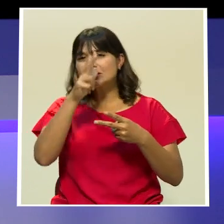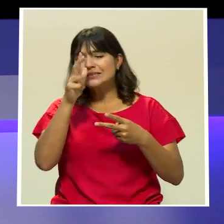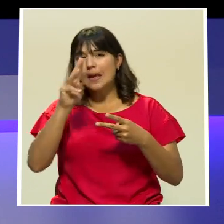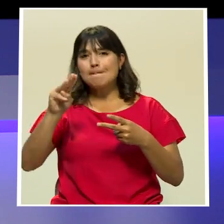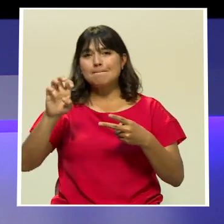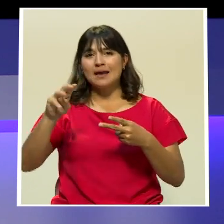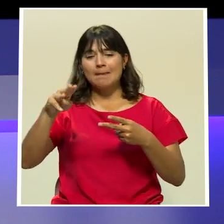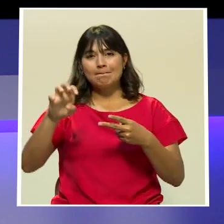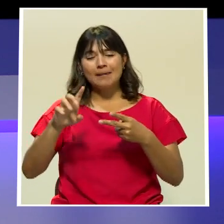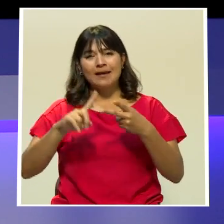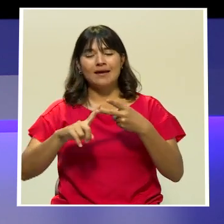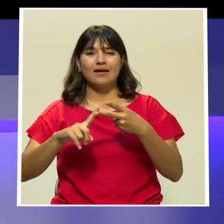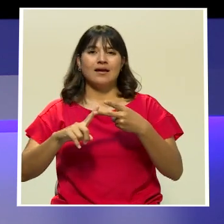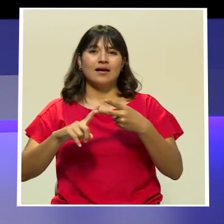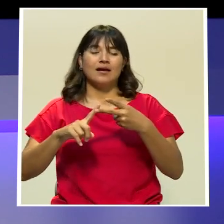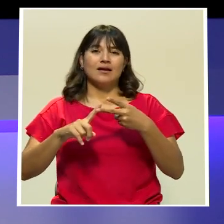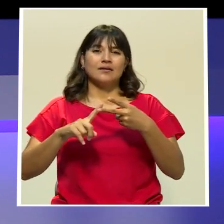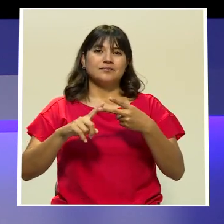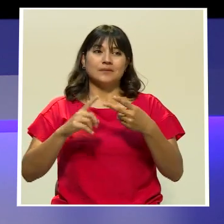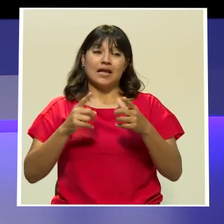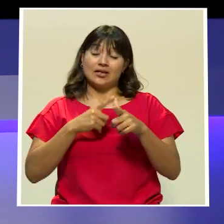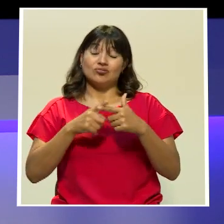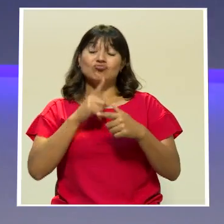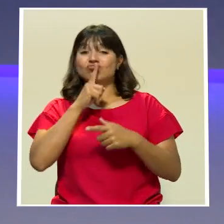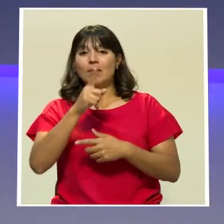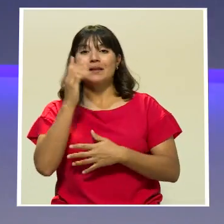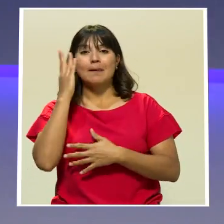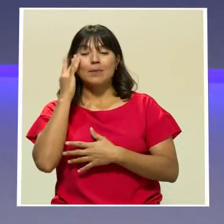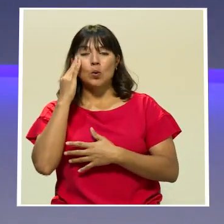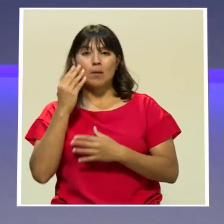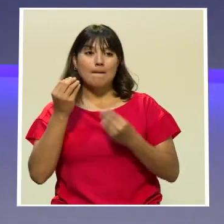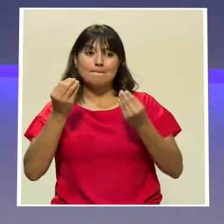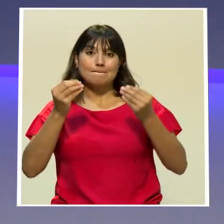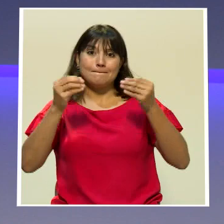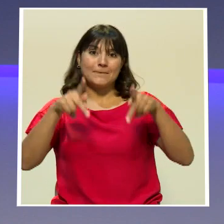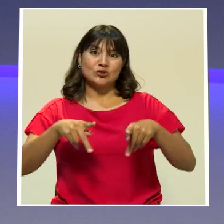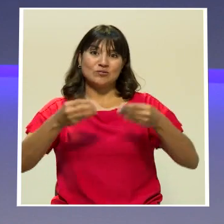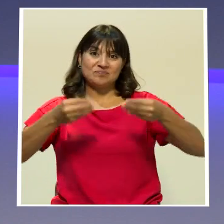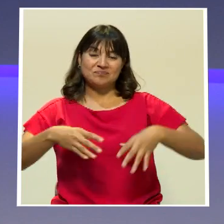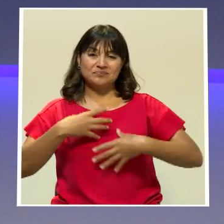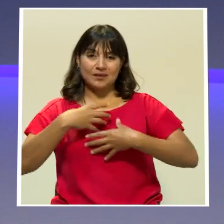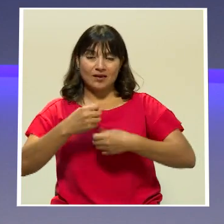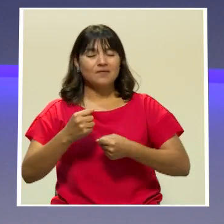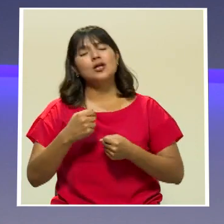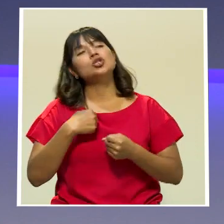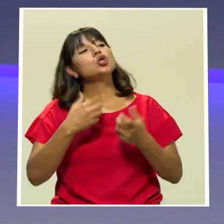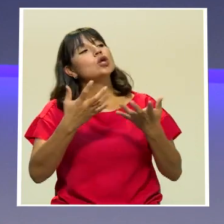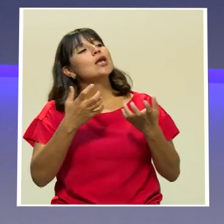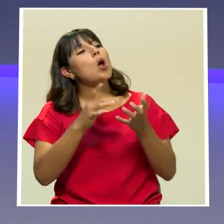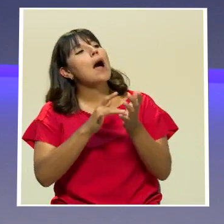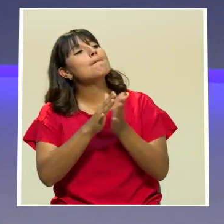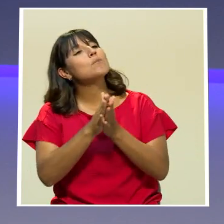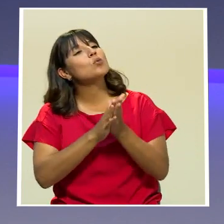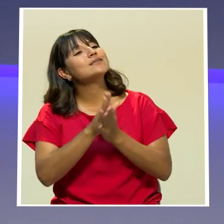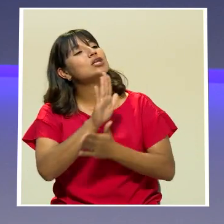otro, y es preocupante. Voy a aprovechar tu expertise sobre Ortega.